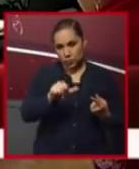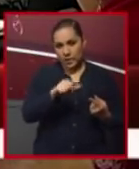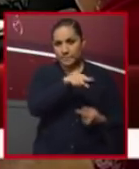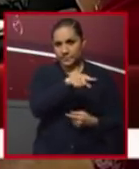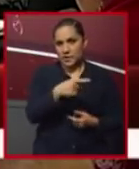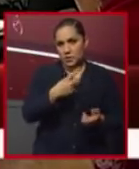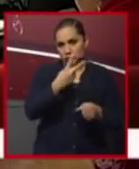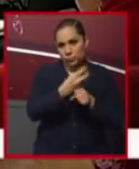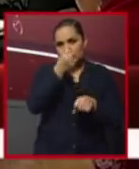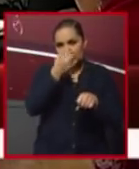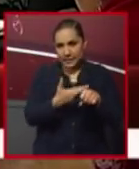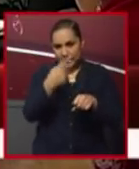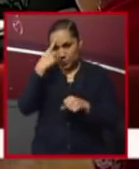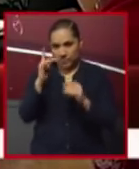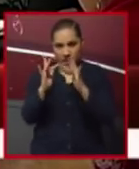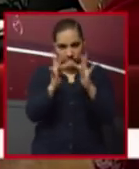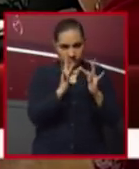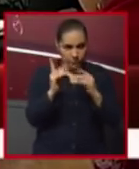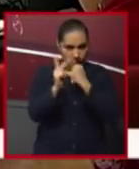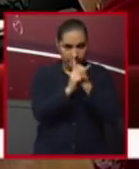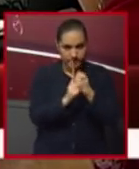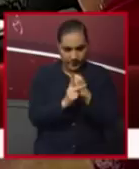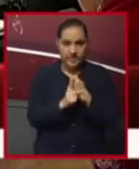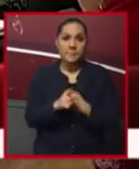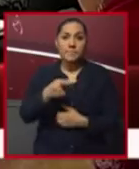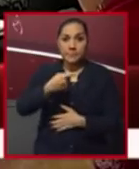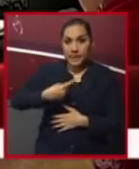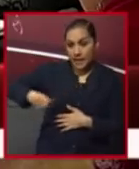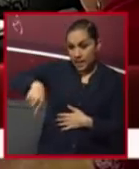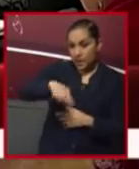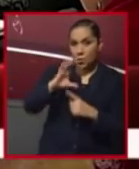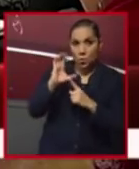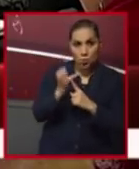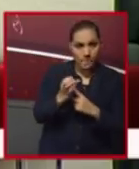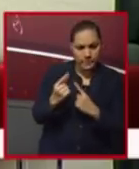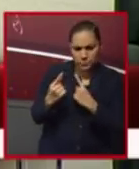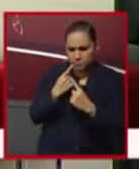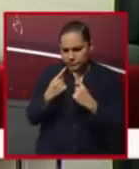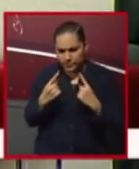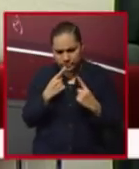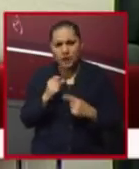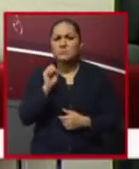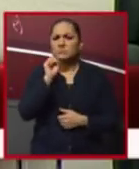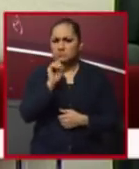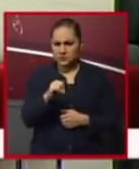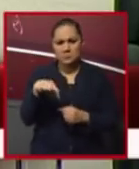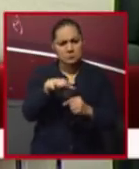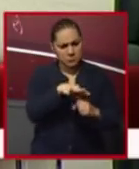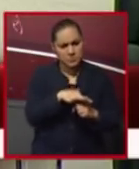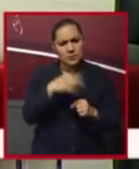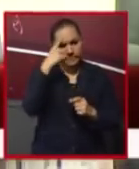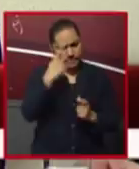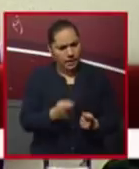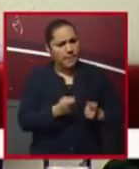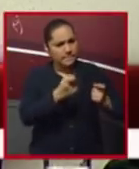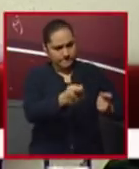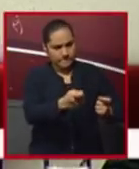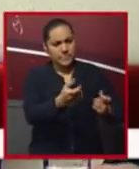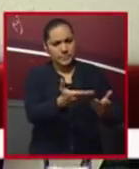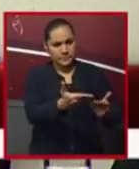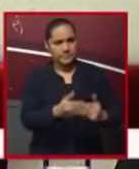fue ratificado en el cargo por la Comisión. La subsecretaría tendrá como